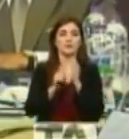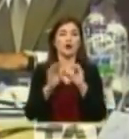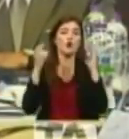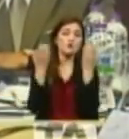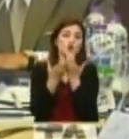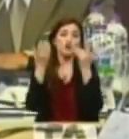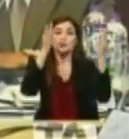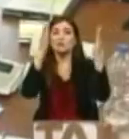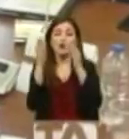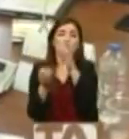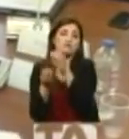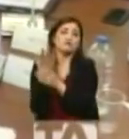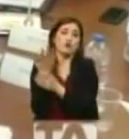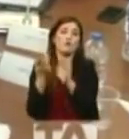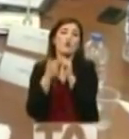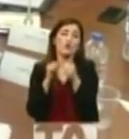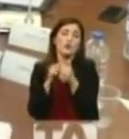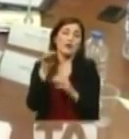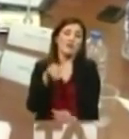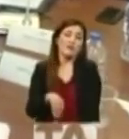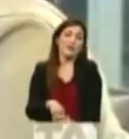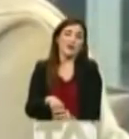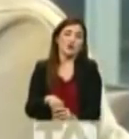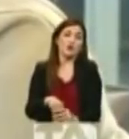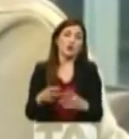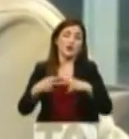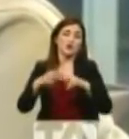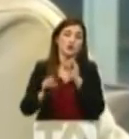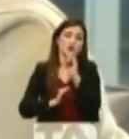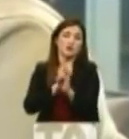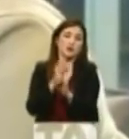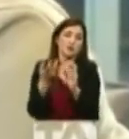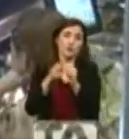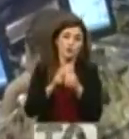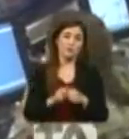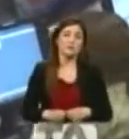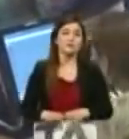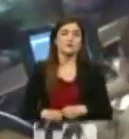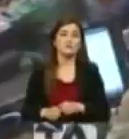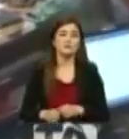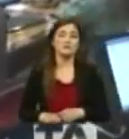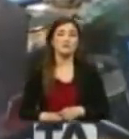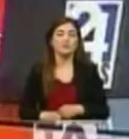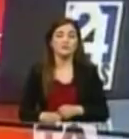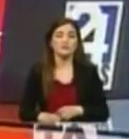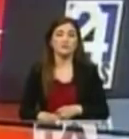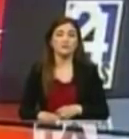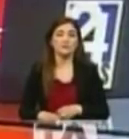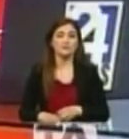comisión ocasional fue creada por los problemas internos de la Mesa de Relaciones Internacionales. En Quito, Andrea Samaniego, 24